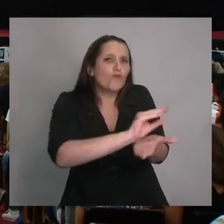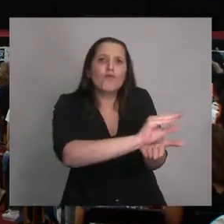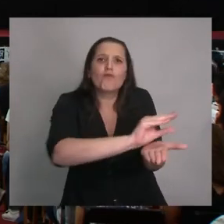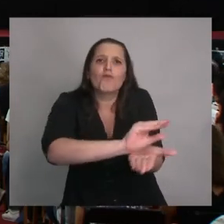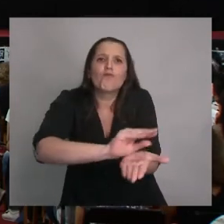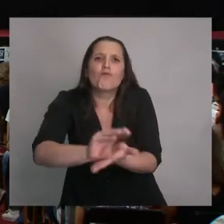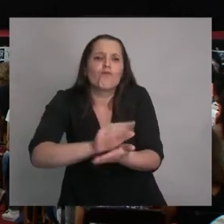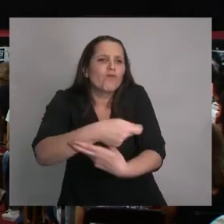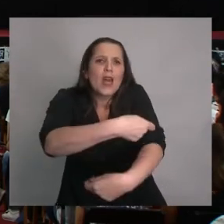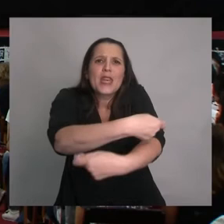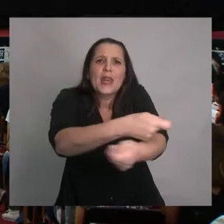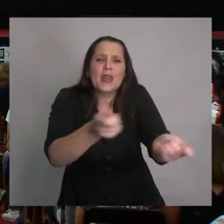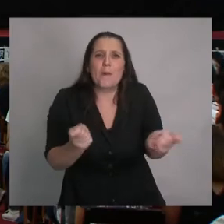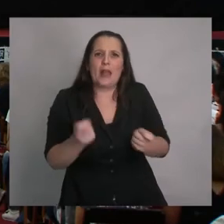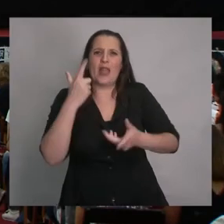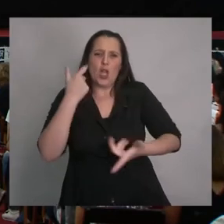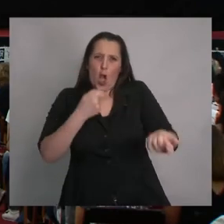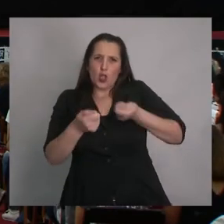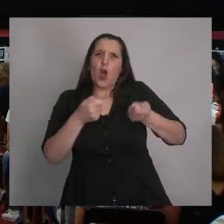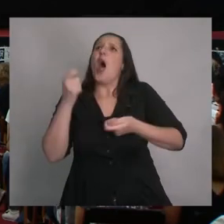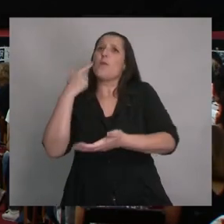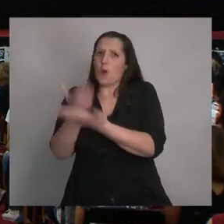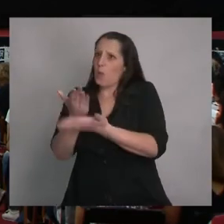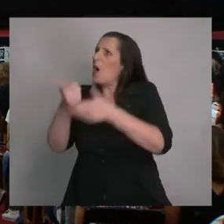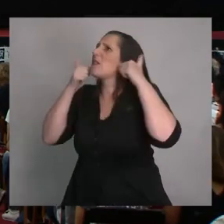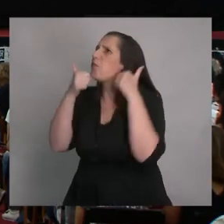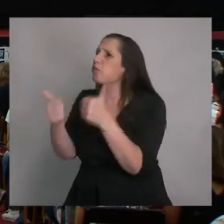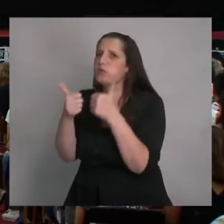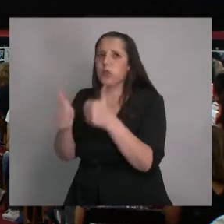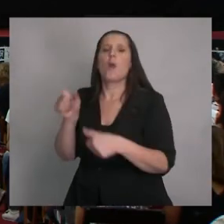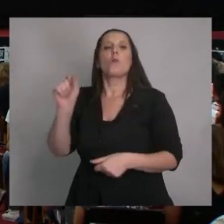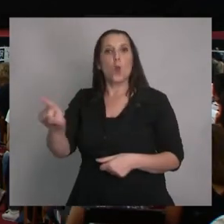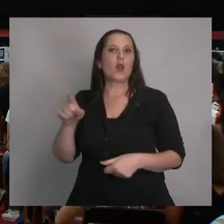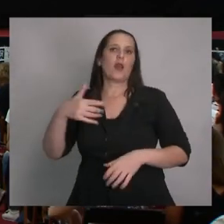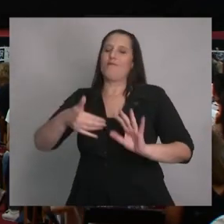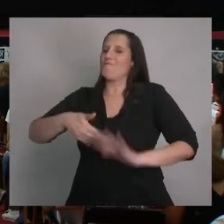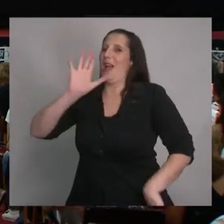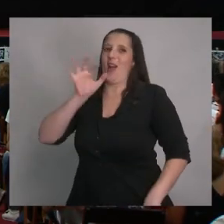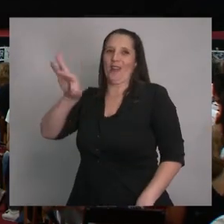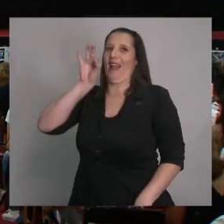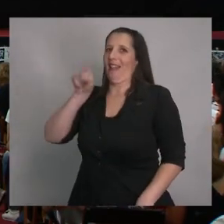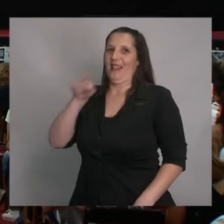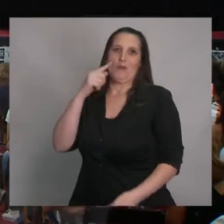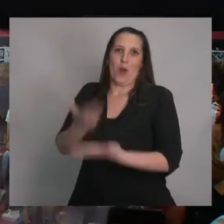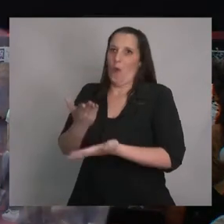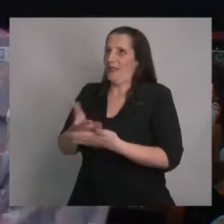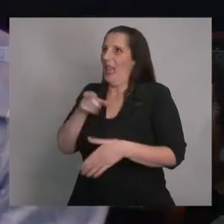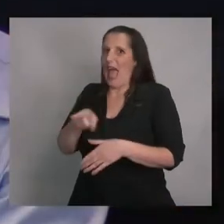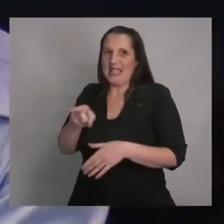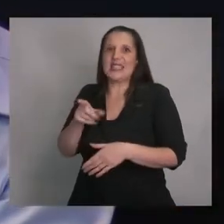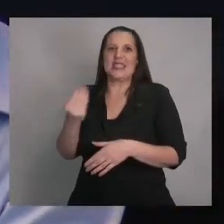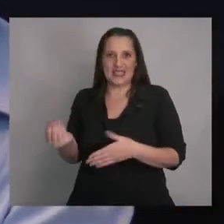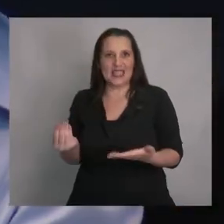económicas que fueron la mejor opción frente a la política neoliberales e impulsada por los